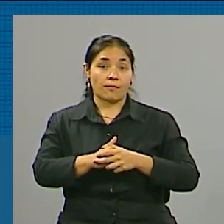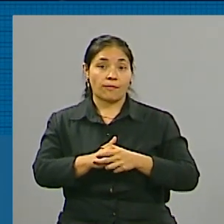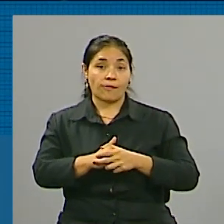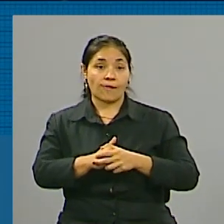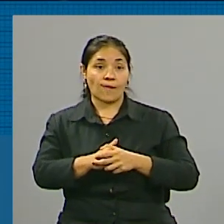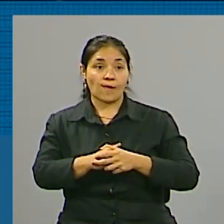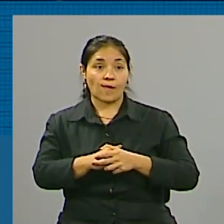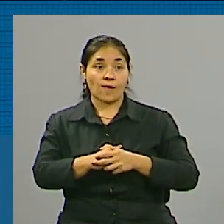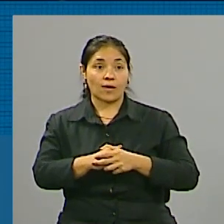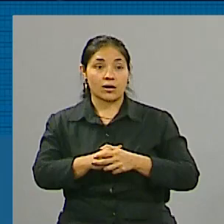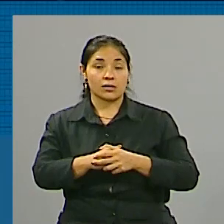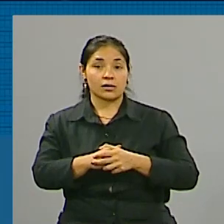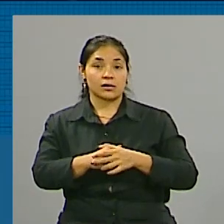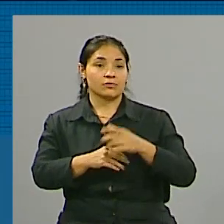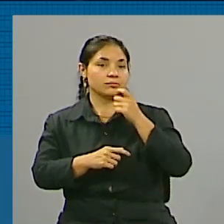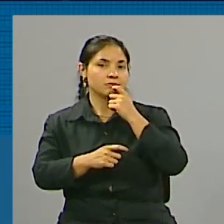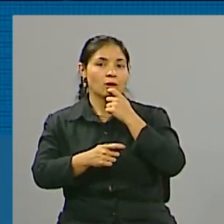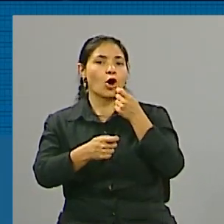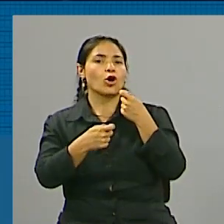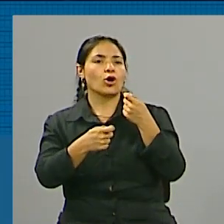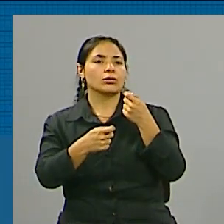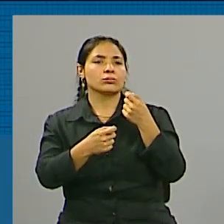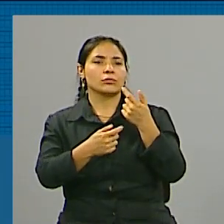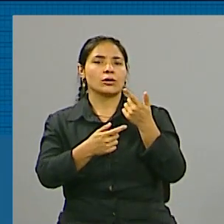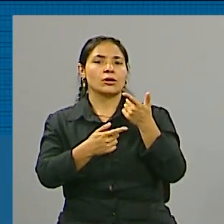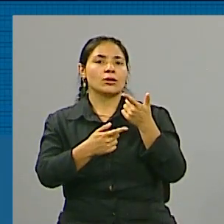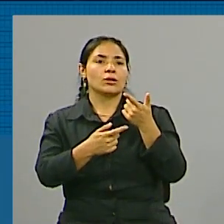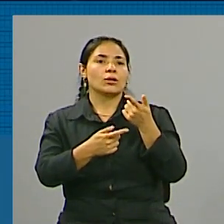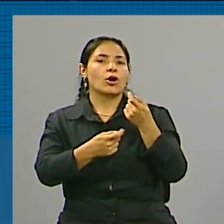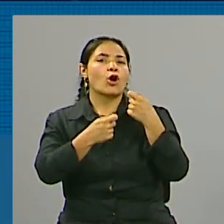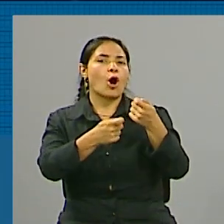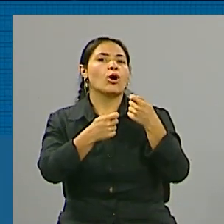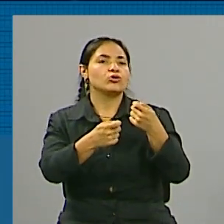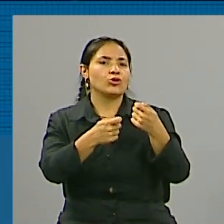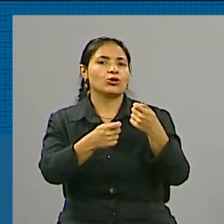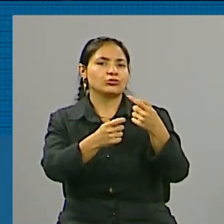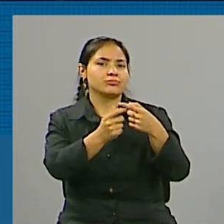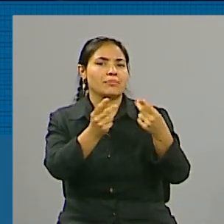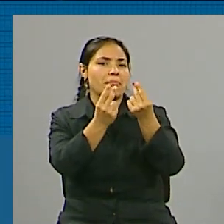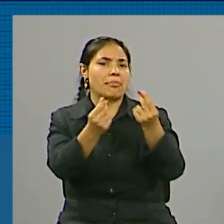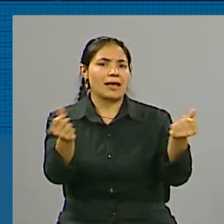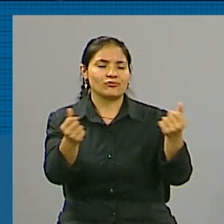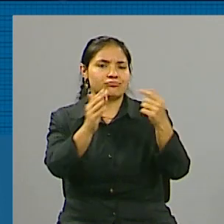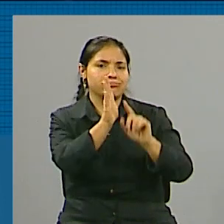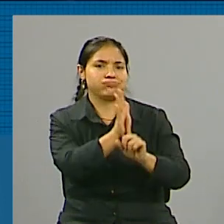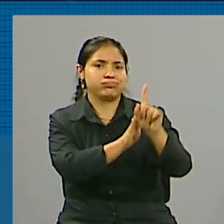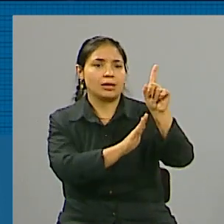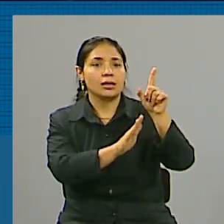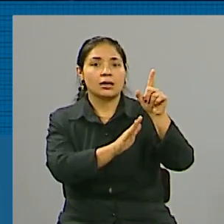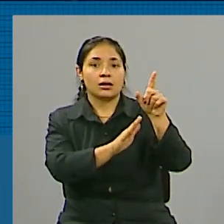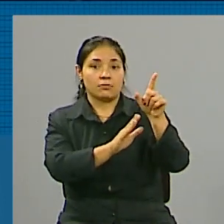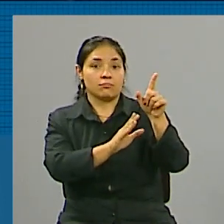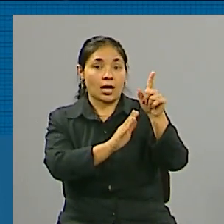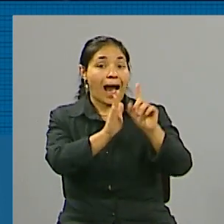haberse visto sus costos aumentados, ¿no? Producto de esta devaluación, tenderían a intentar trasladar esos aumentos de costos a